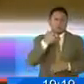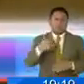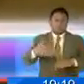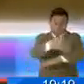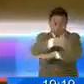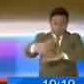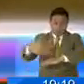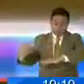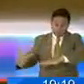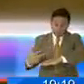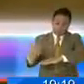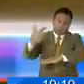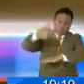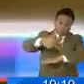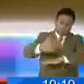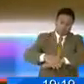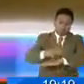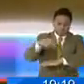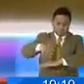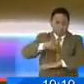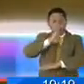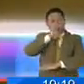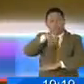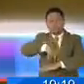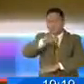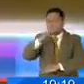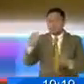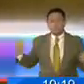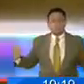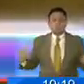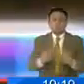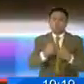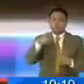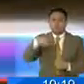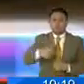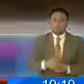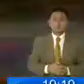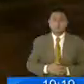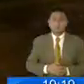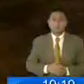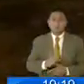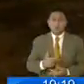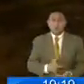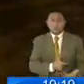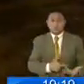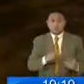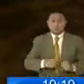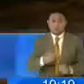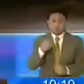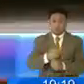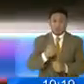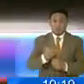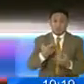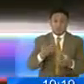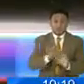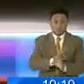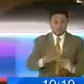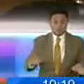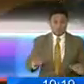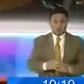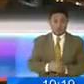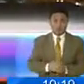rompe velocidades, algo, porque esto sí, es siempre los choques aquí. Los bomberos también realizaron trabajos de limpieza en el